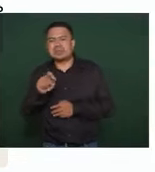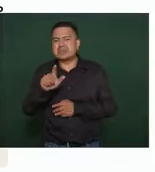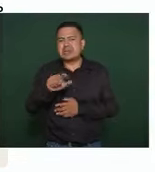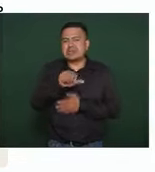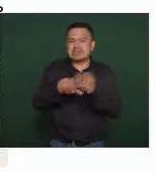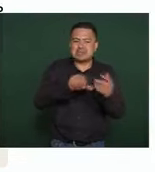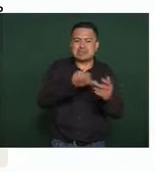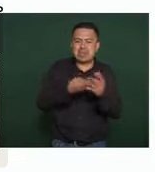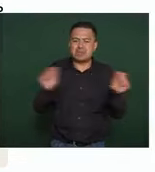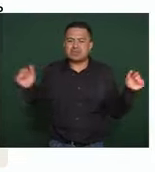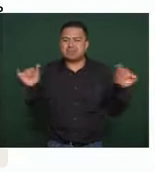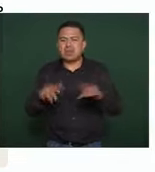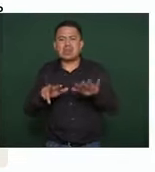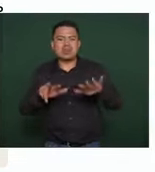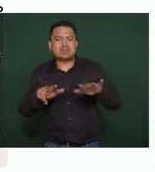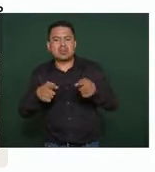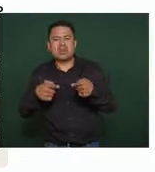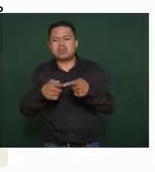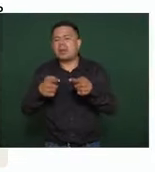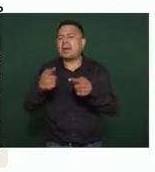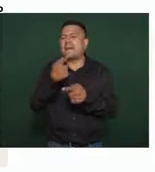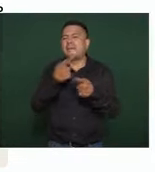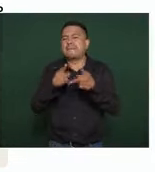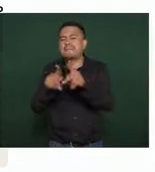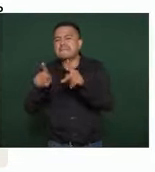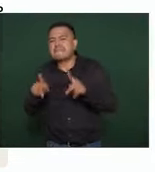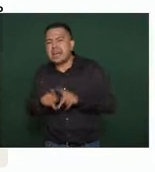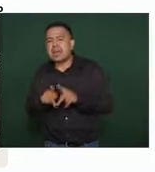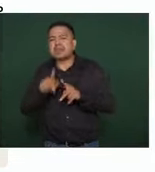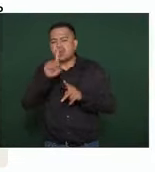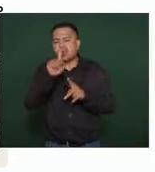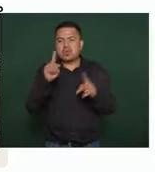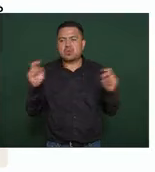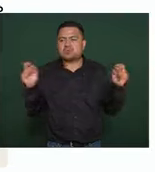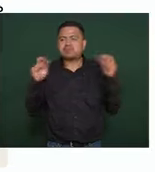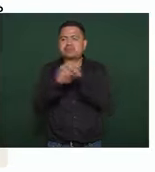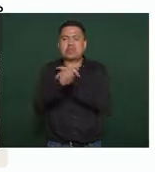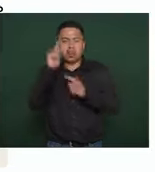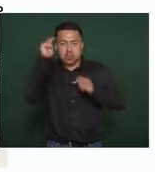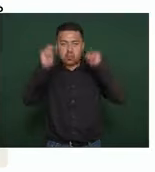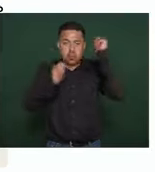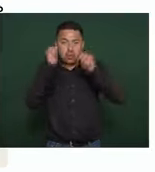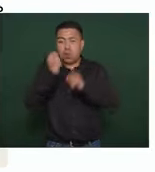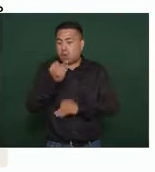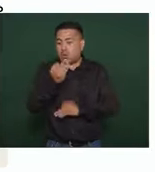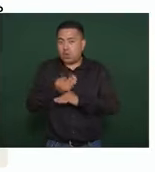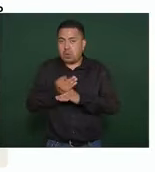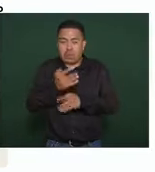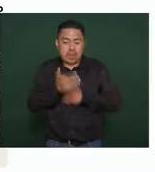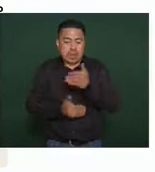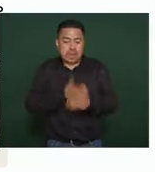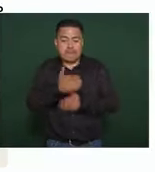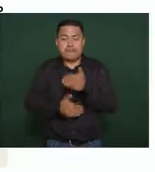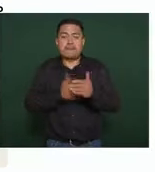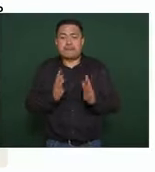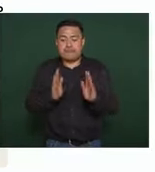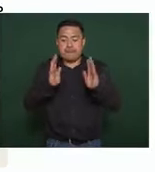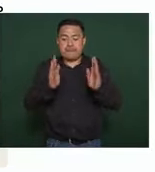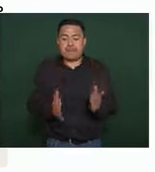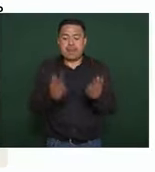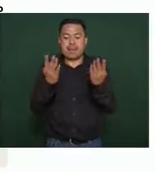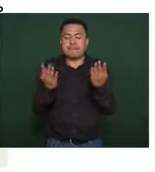desarrollo comunitario, 18 parques y plazas y un corredor turístico. Al día de hoy los avances son ya la apertura de las